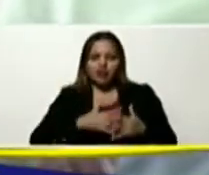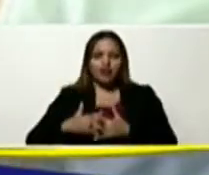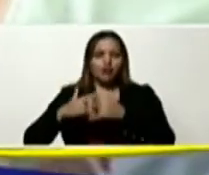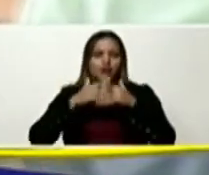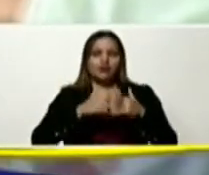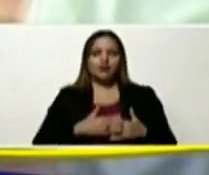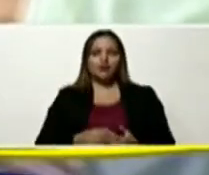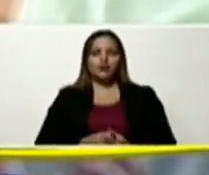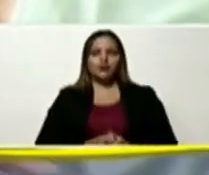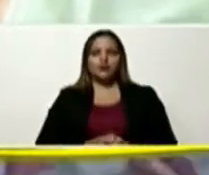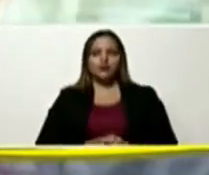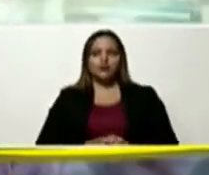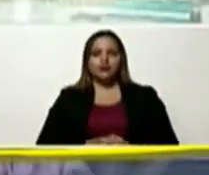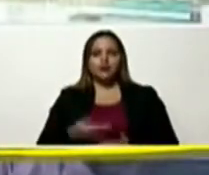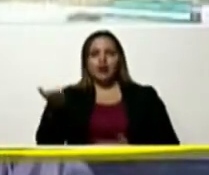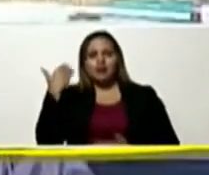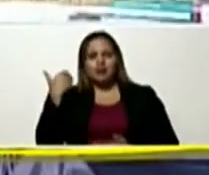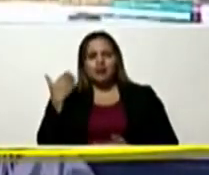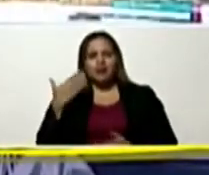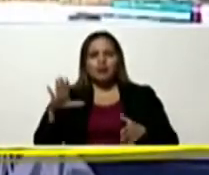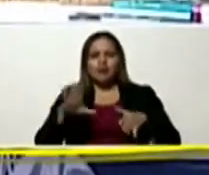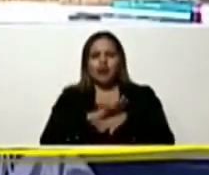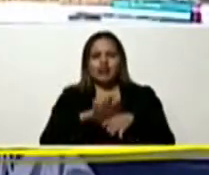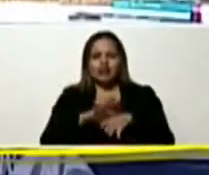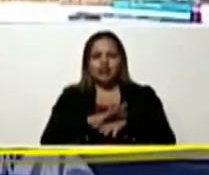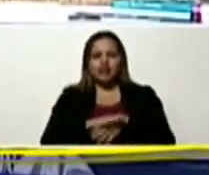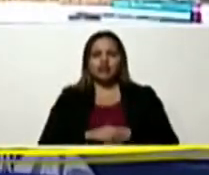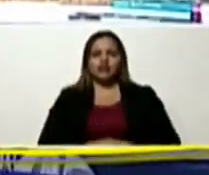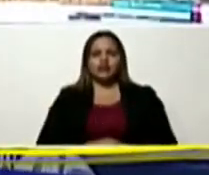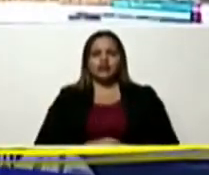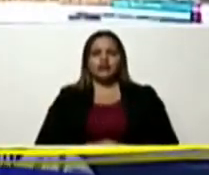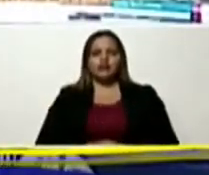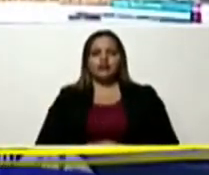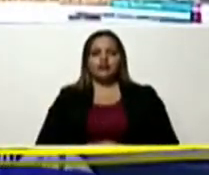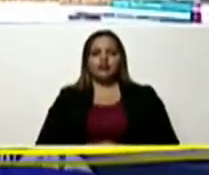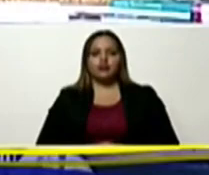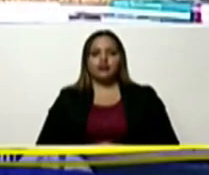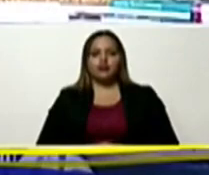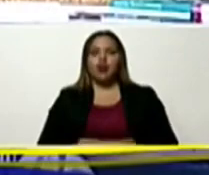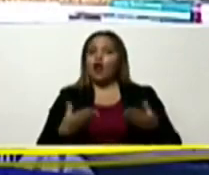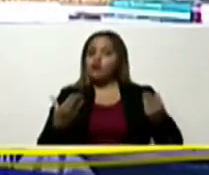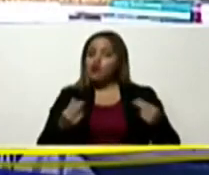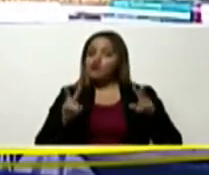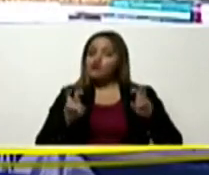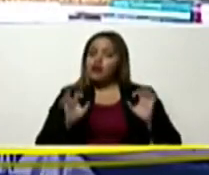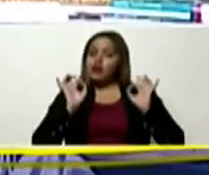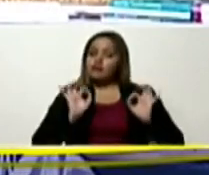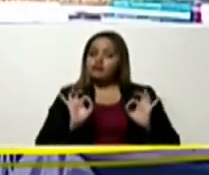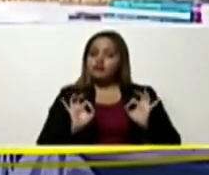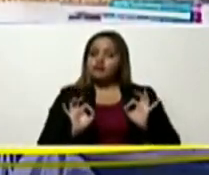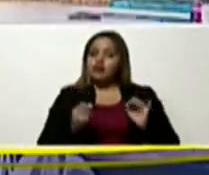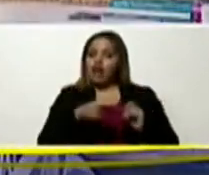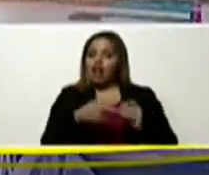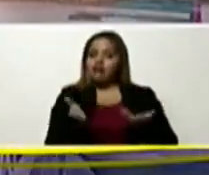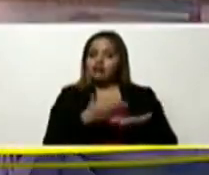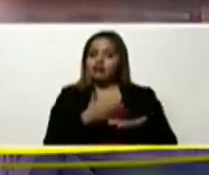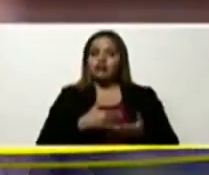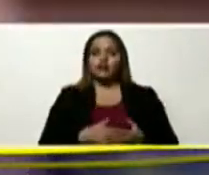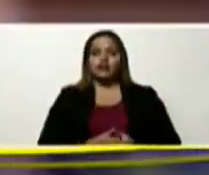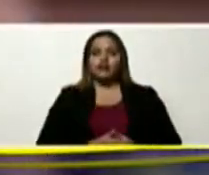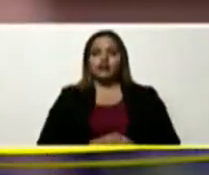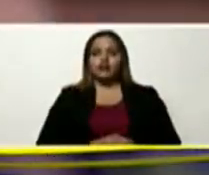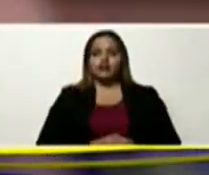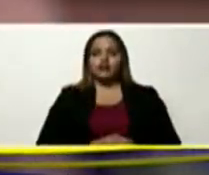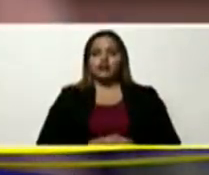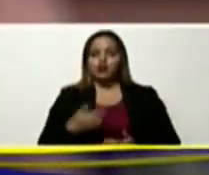Unidos el pasado martes. Muy actualizado. Sí, tengo